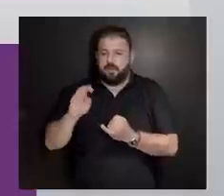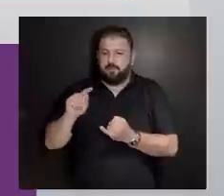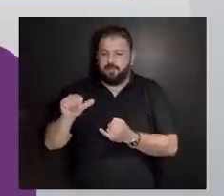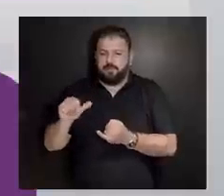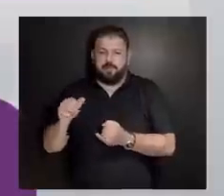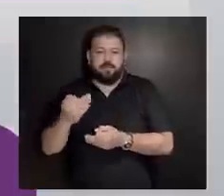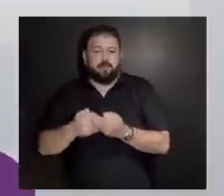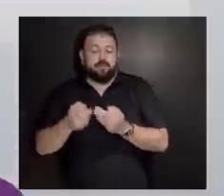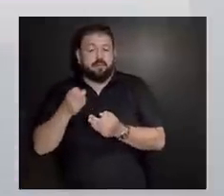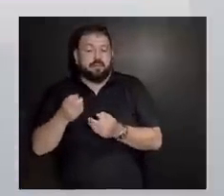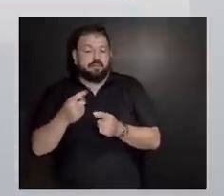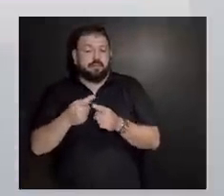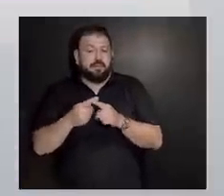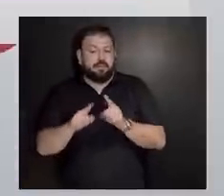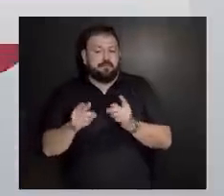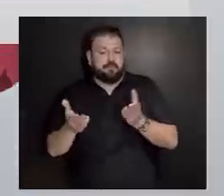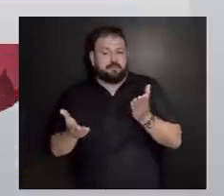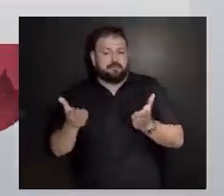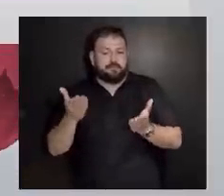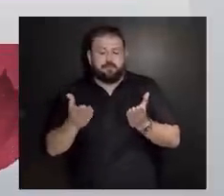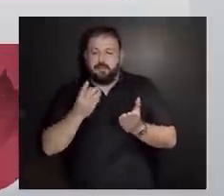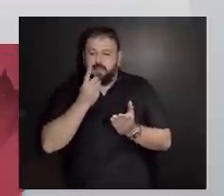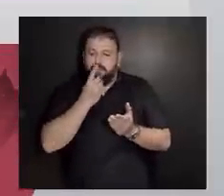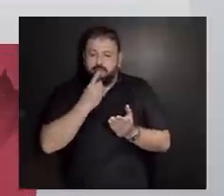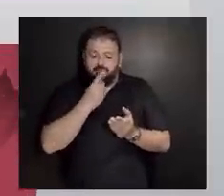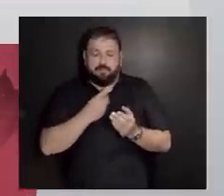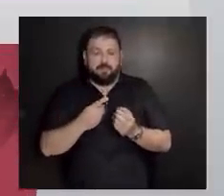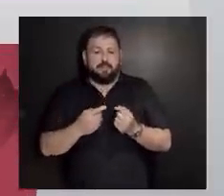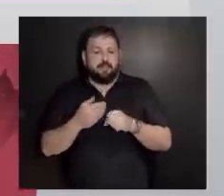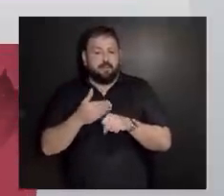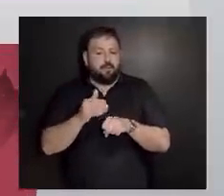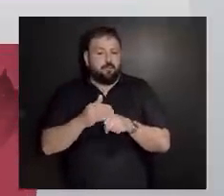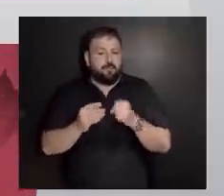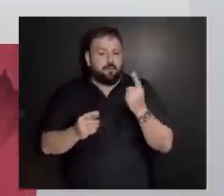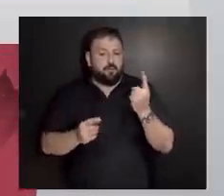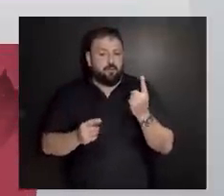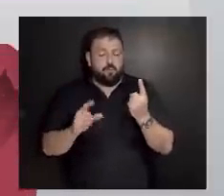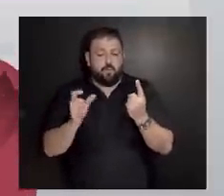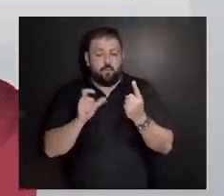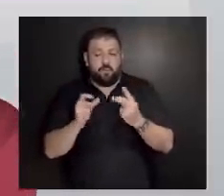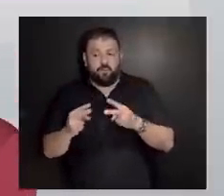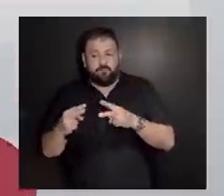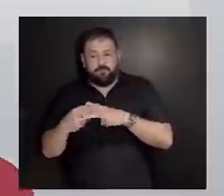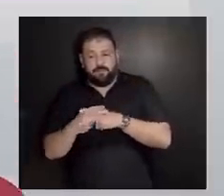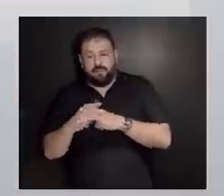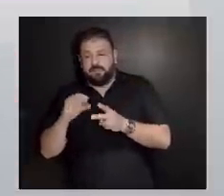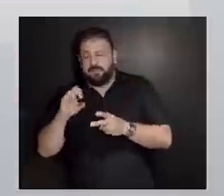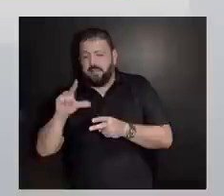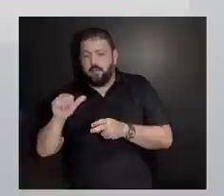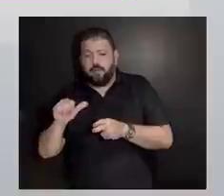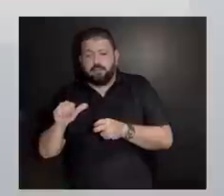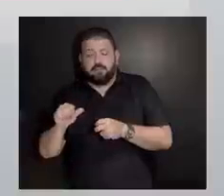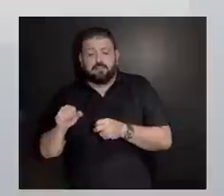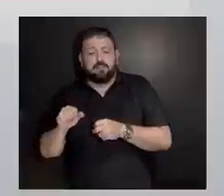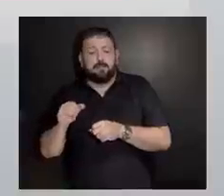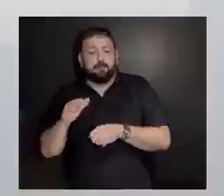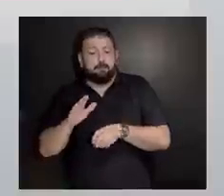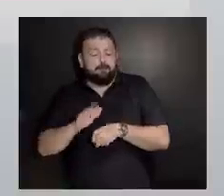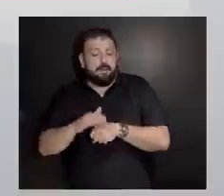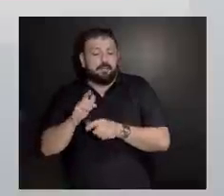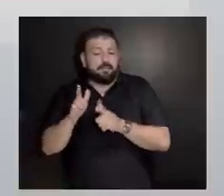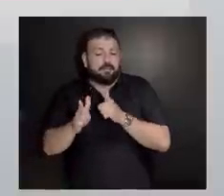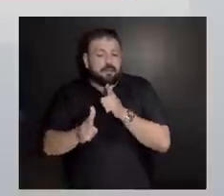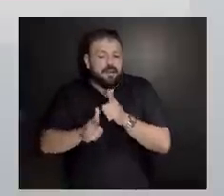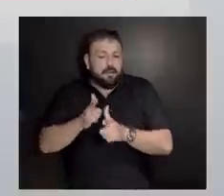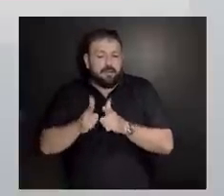pero la diferencia en comparación de la diabetes tipo 1 es que el ataque a estas células va a ser más lento, no va a ser tan agresivo